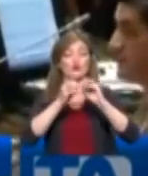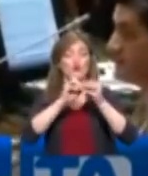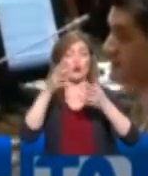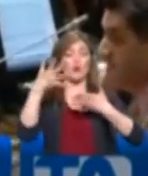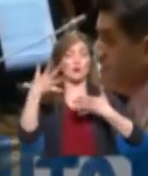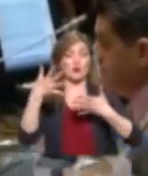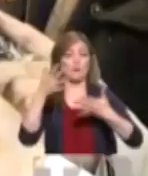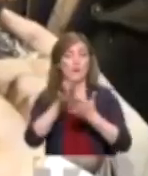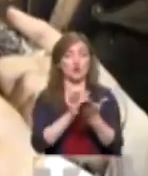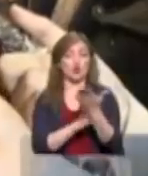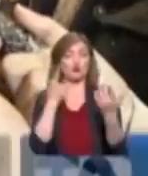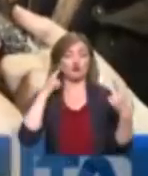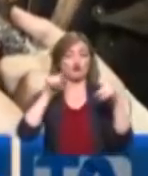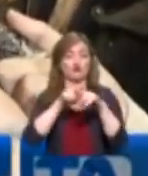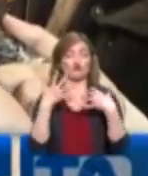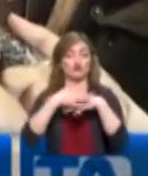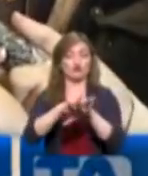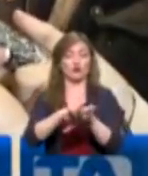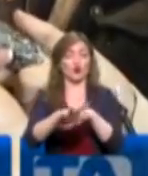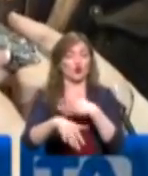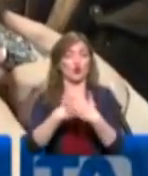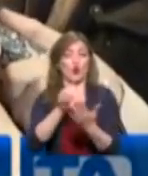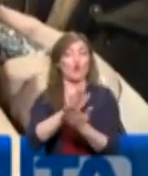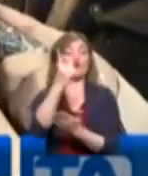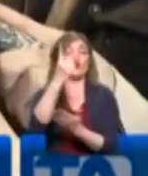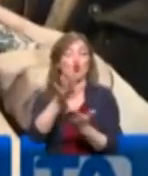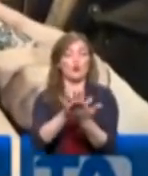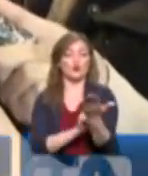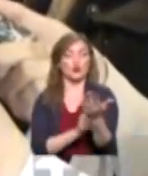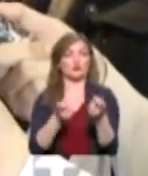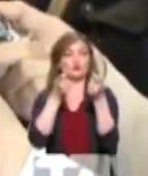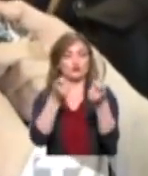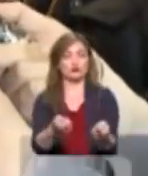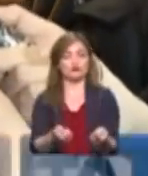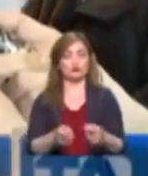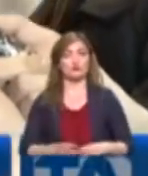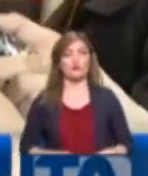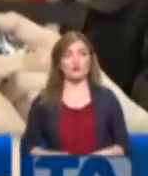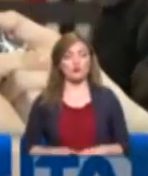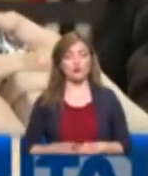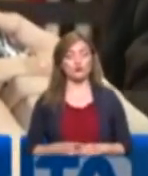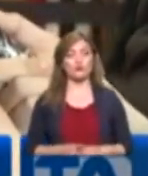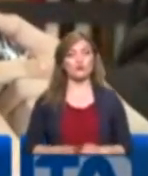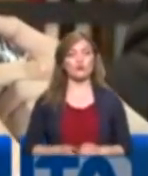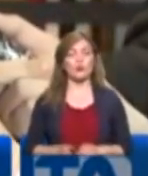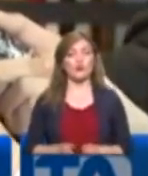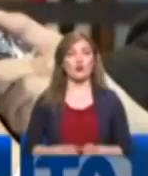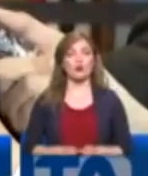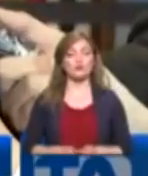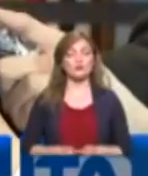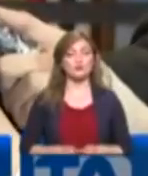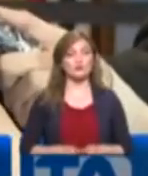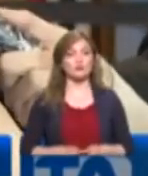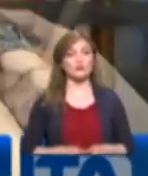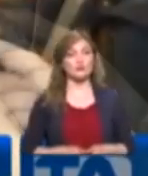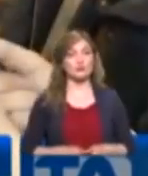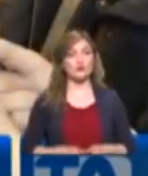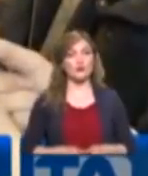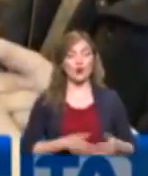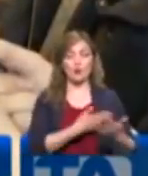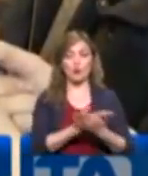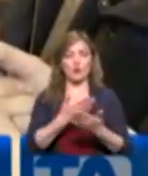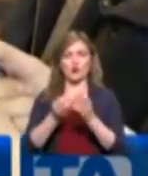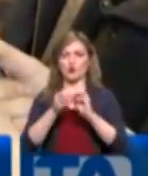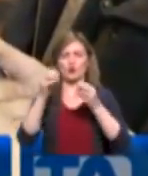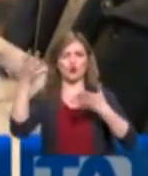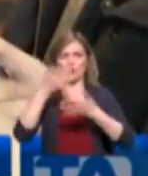unificar esos proyectos. Esto está planeado ya dentro de la agenda legislativa, tomando en cuenta de que vamos a compilar todas las propuestas en ese